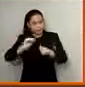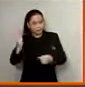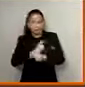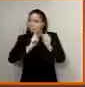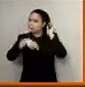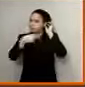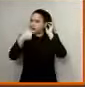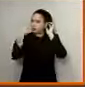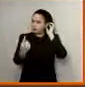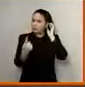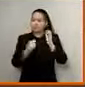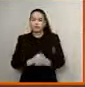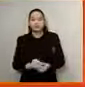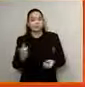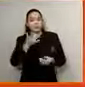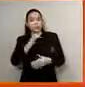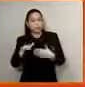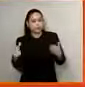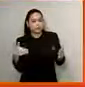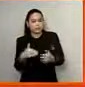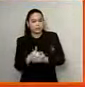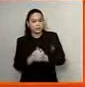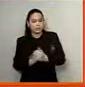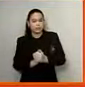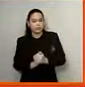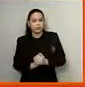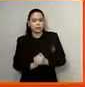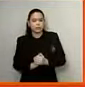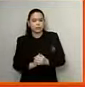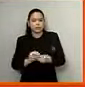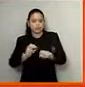para más uno. Suerte.